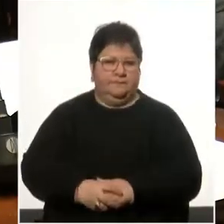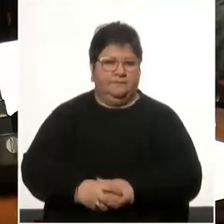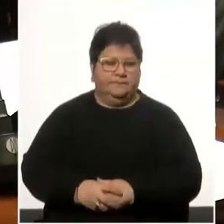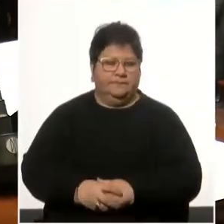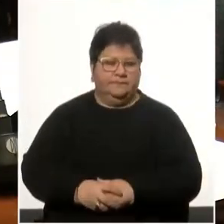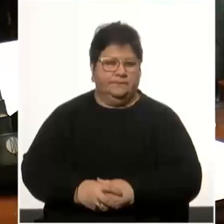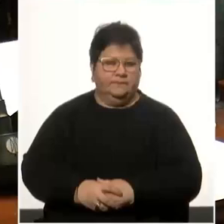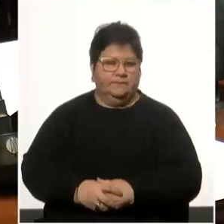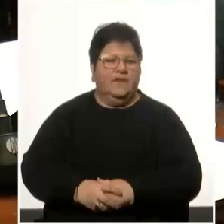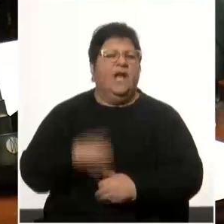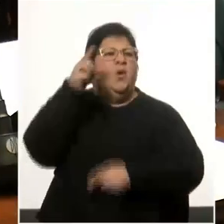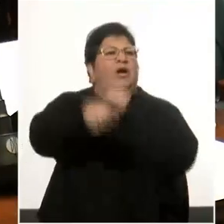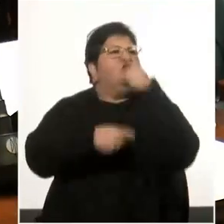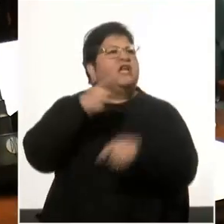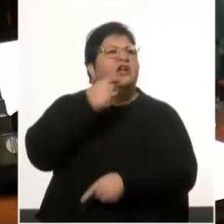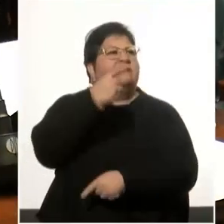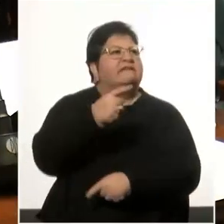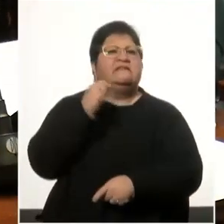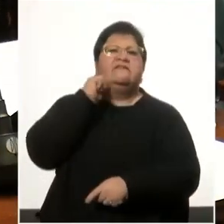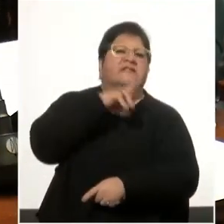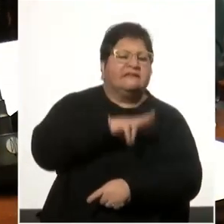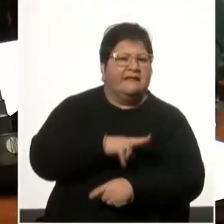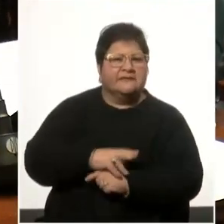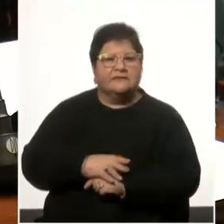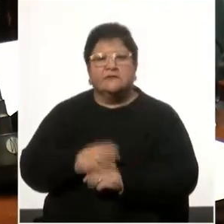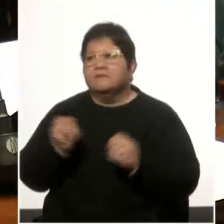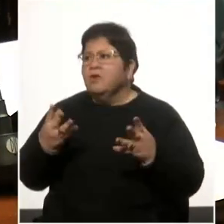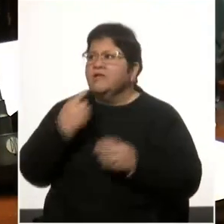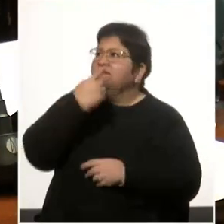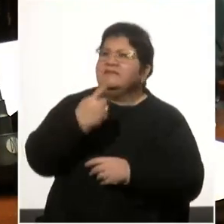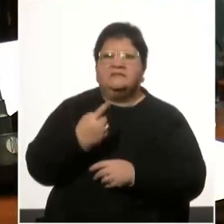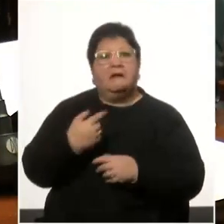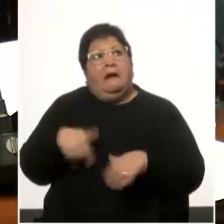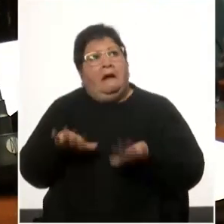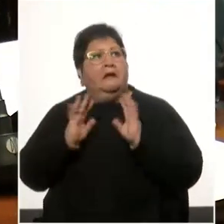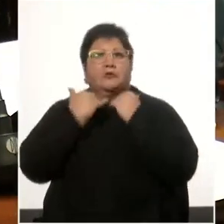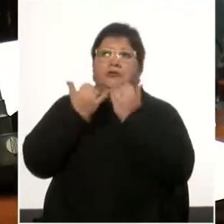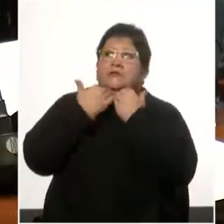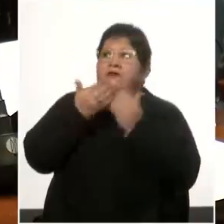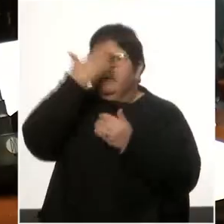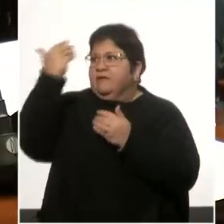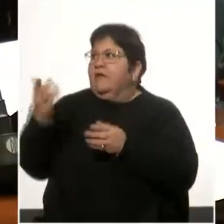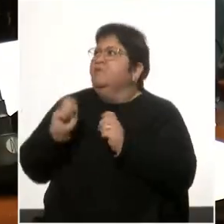Y dice, lo acusaron de decir falsedades porque dijo que no se sabía quién era el Frente